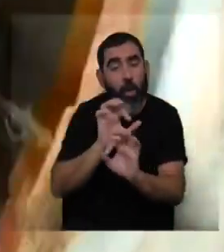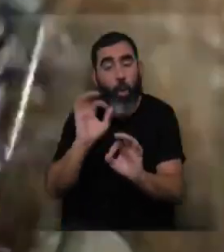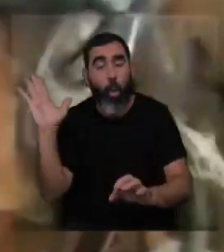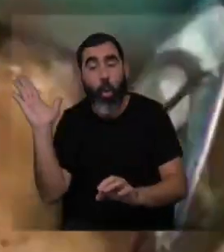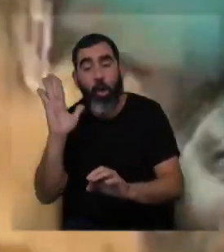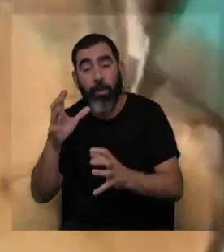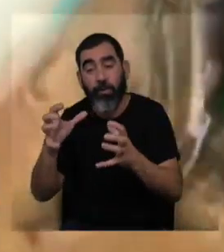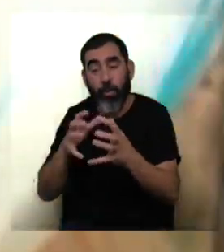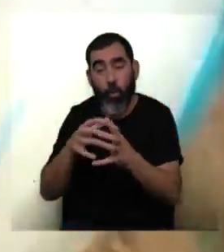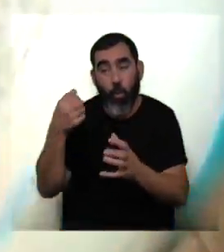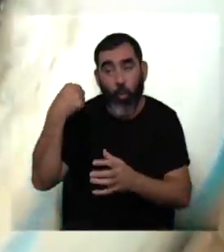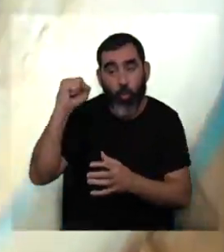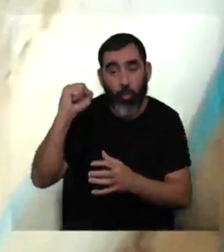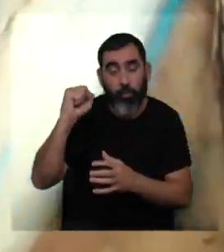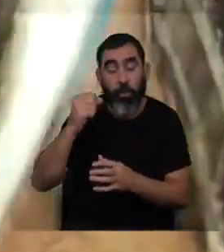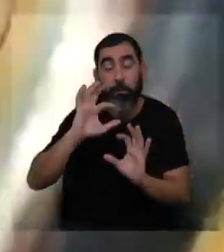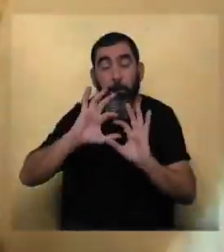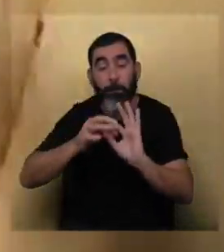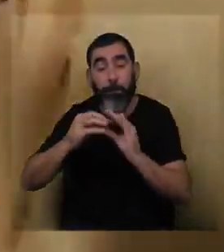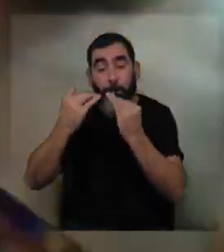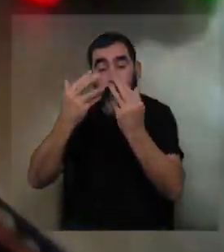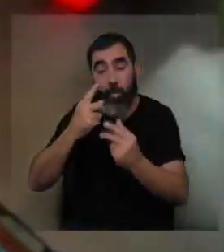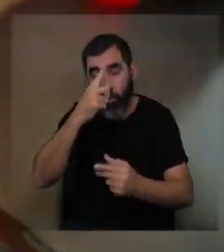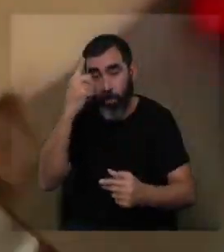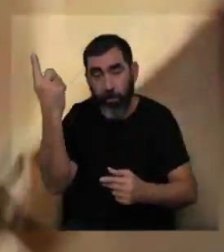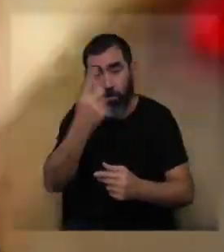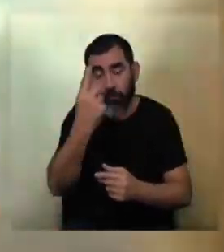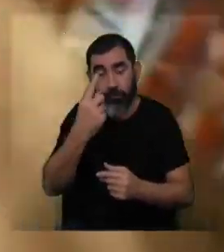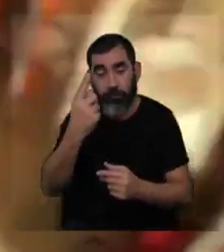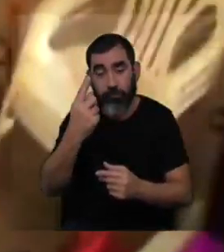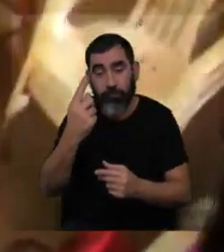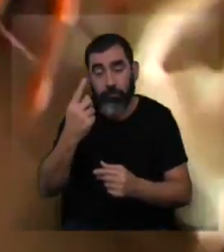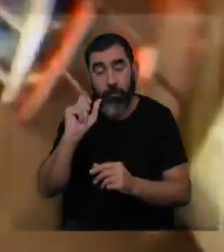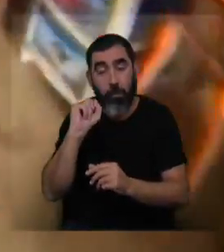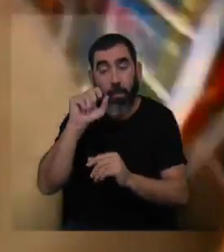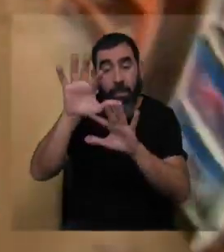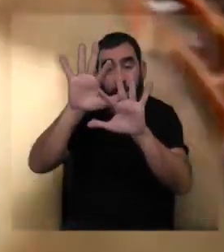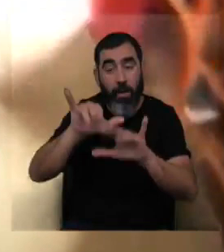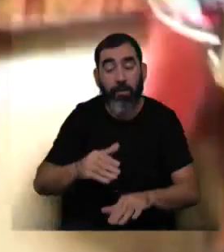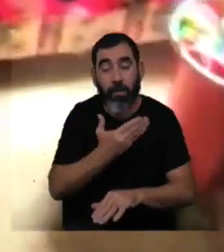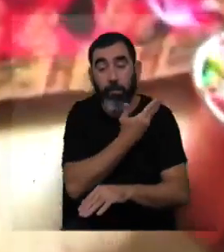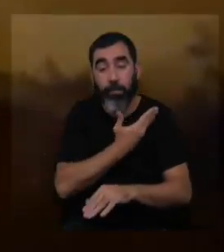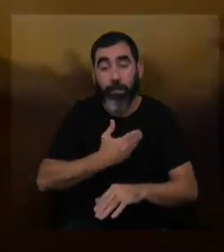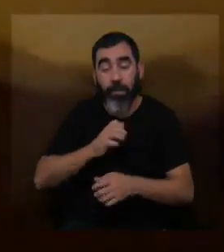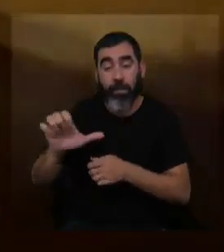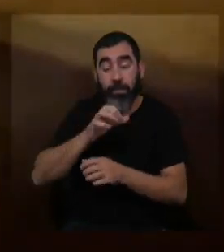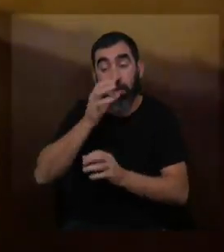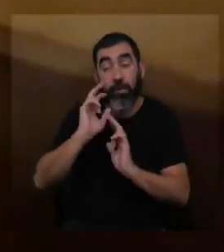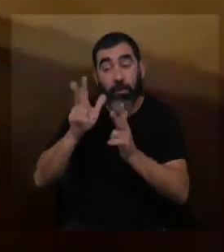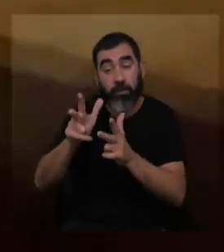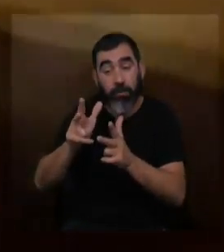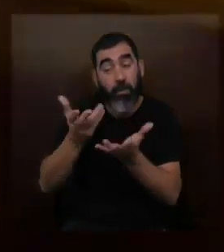procedentes de las bandas criminales. Este miércoles, la organización internacional Human Rights Watch envió una carta al presidente Noboa para expresarle que